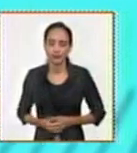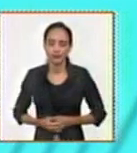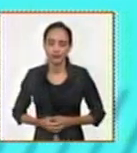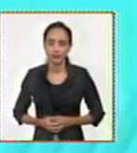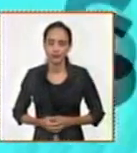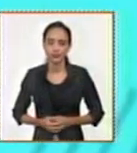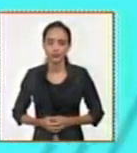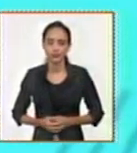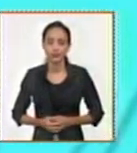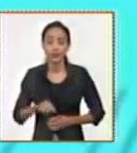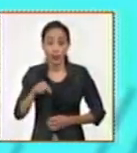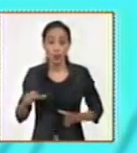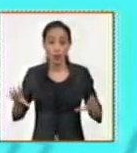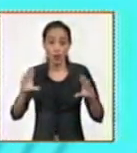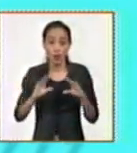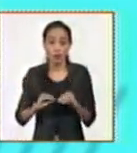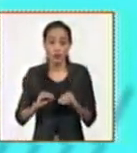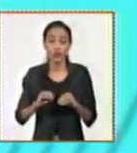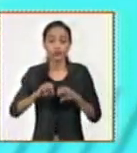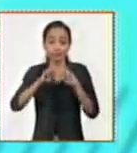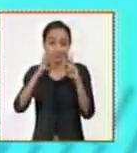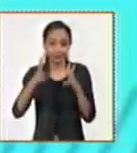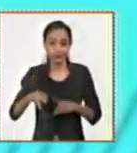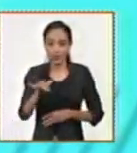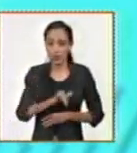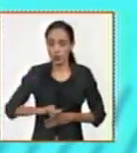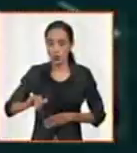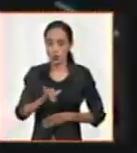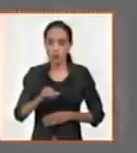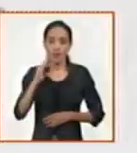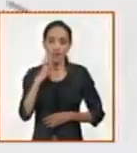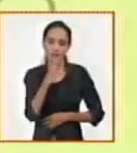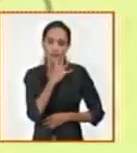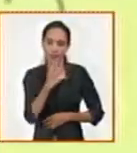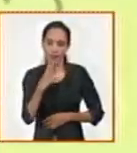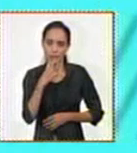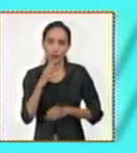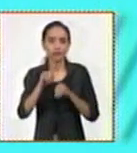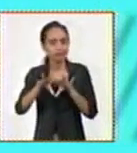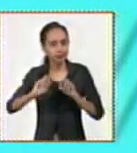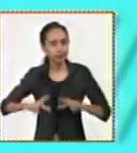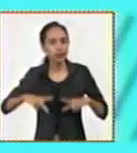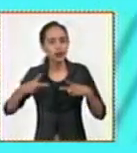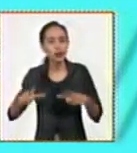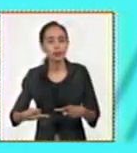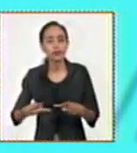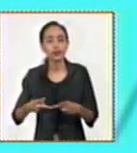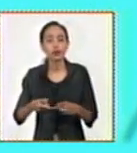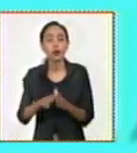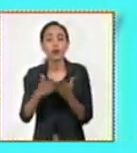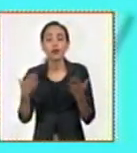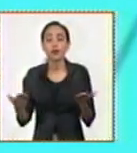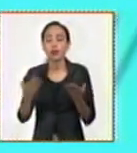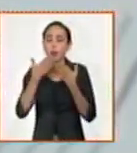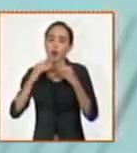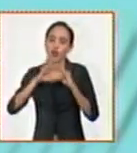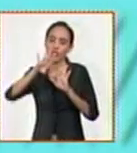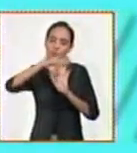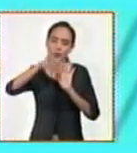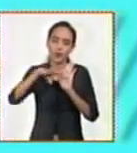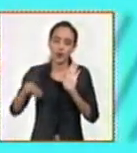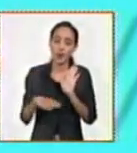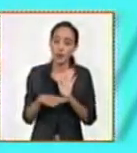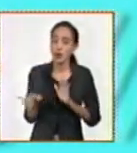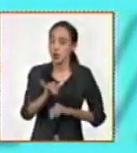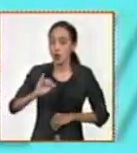en Telegram, YouTube y Picta, así como nuestra página de Facebook. Retransmisión en la revista Buenos Días y